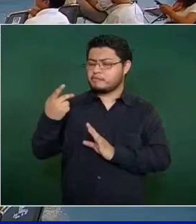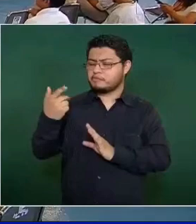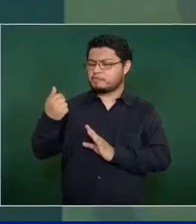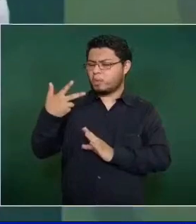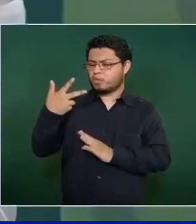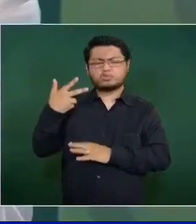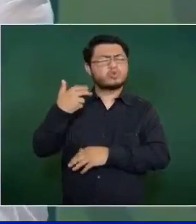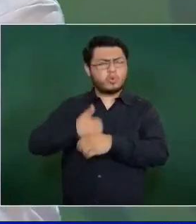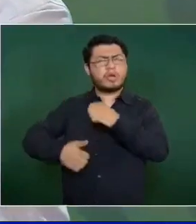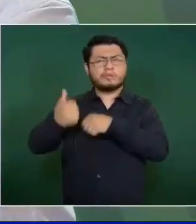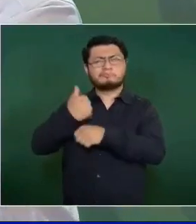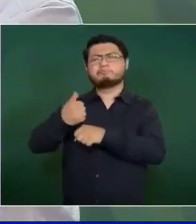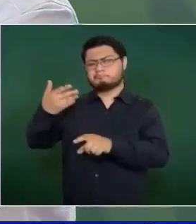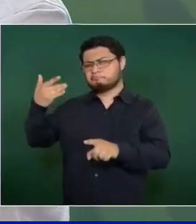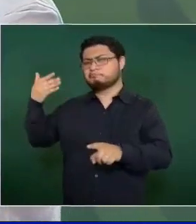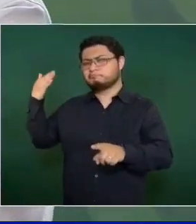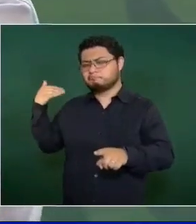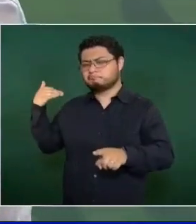8 años